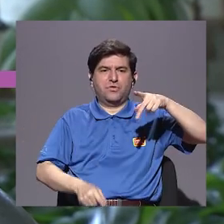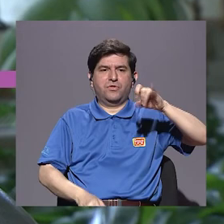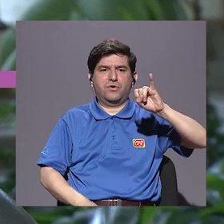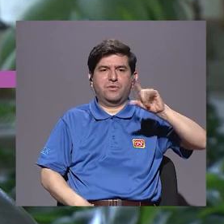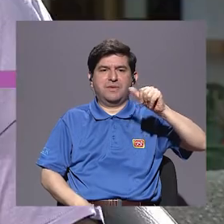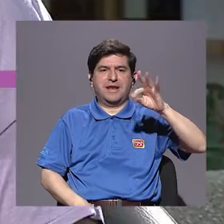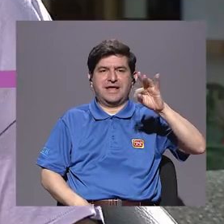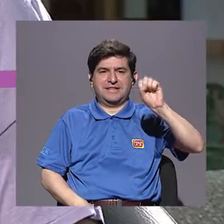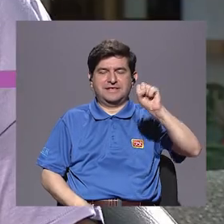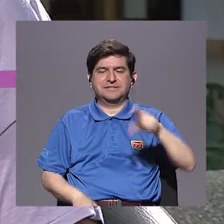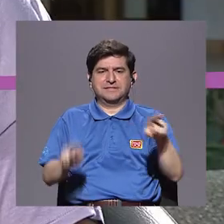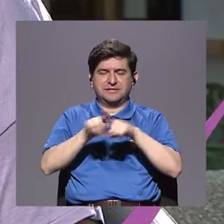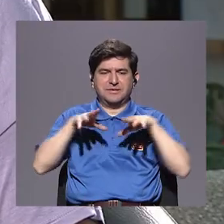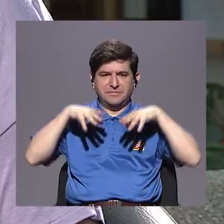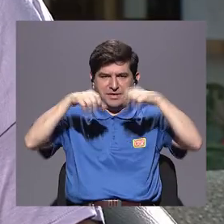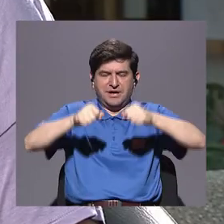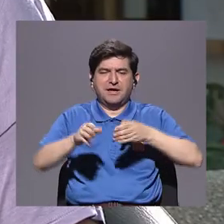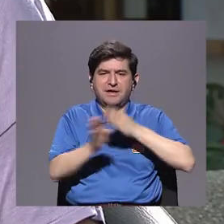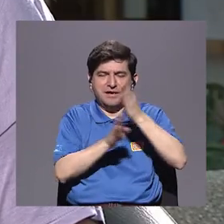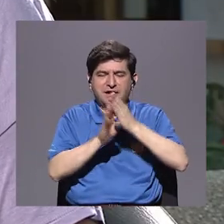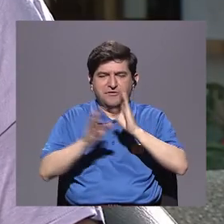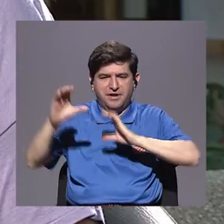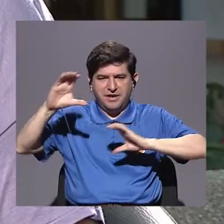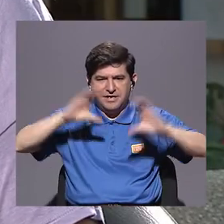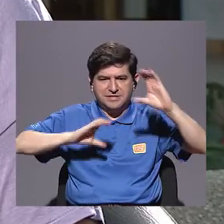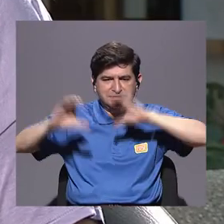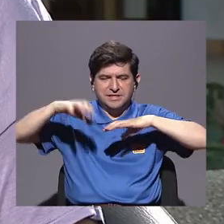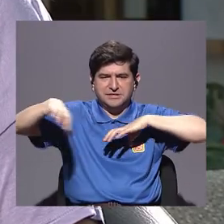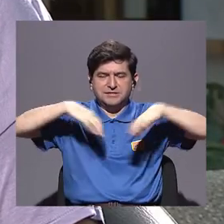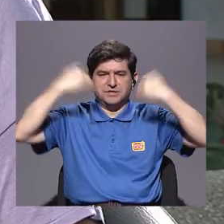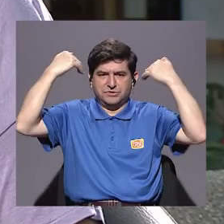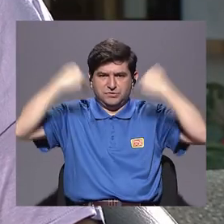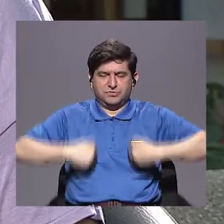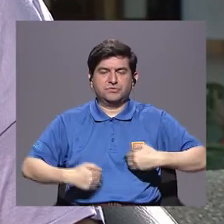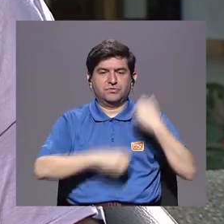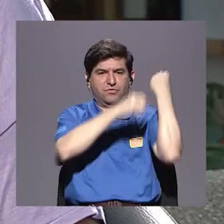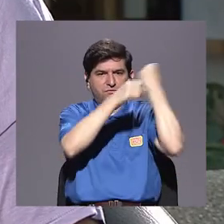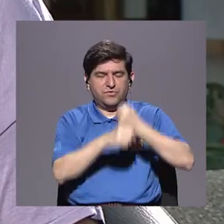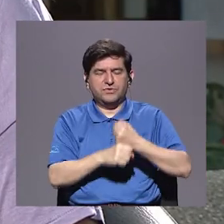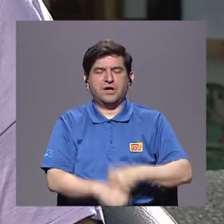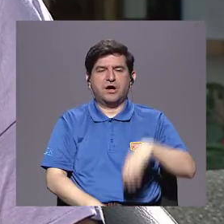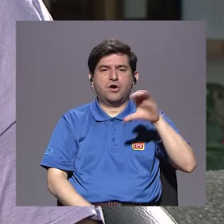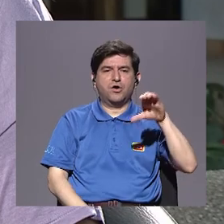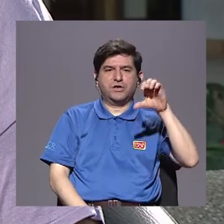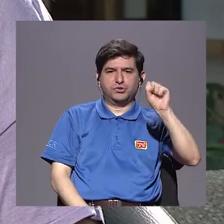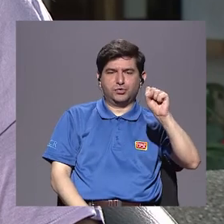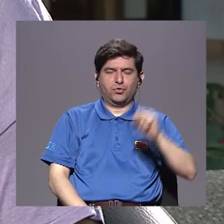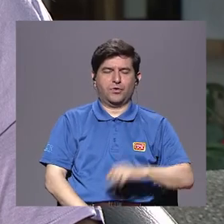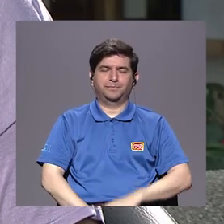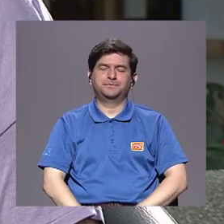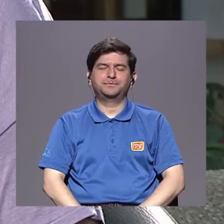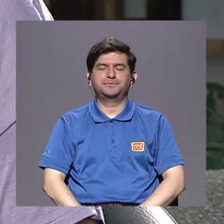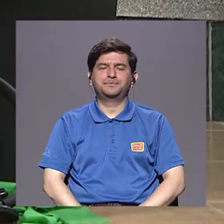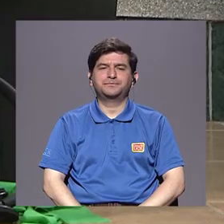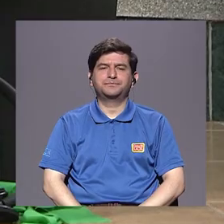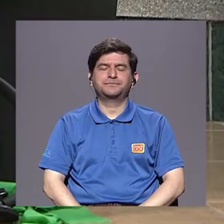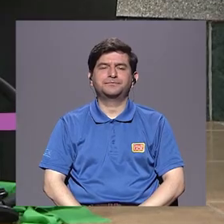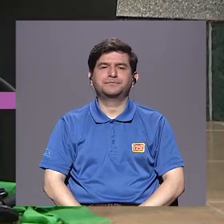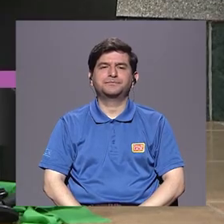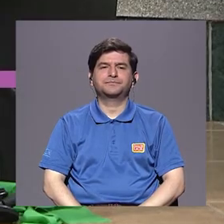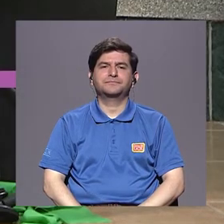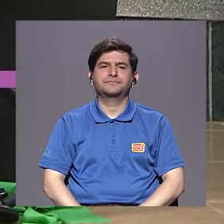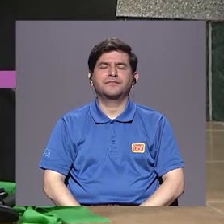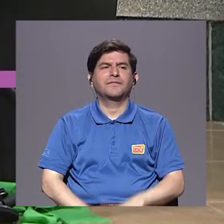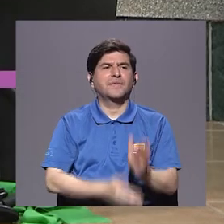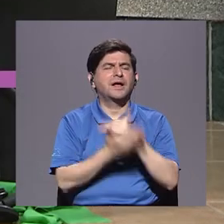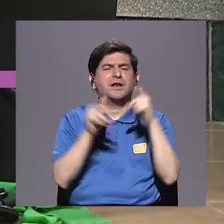método Pilates, también es graduada de la carrera de Ciencias del Movimiento Humano y fundadora de Core Studio.